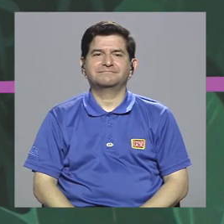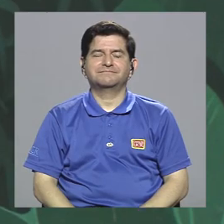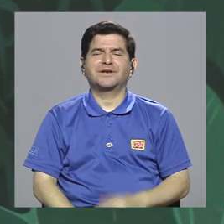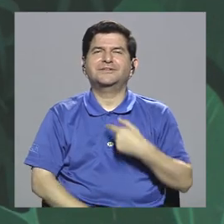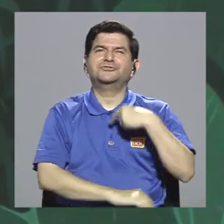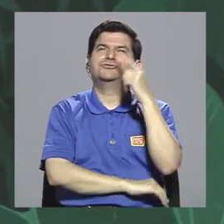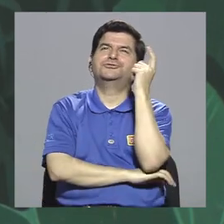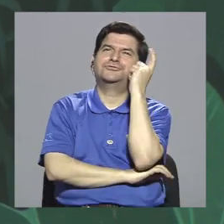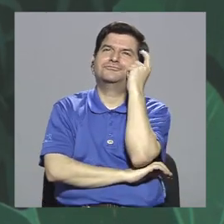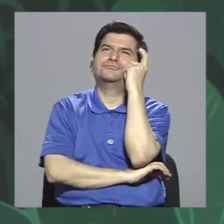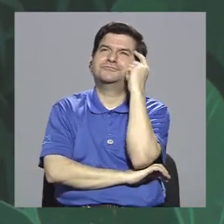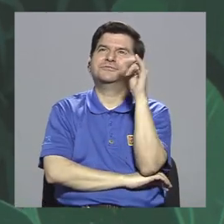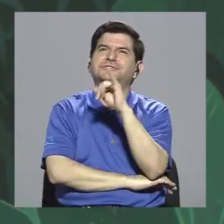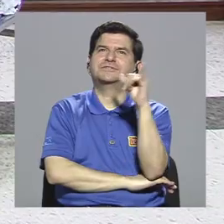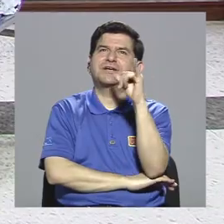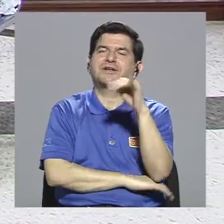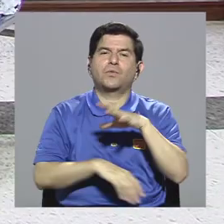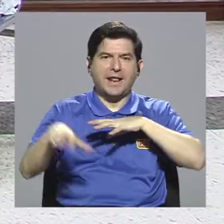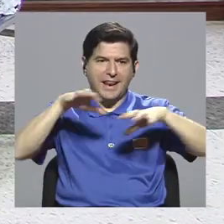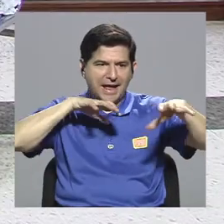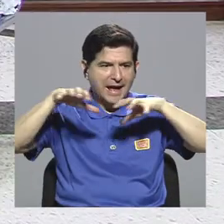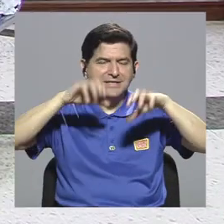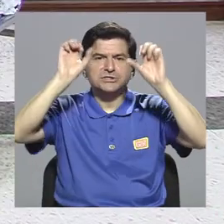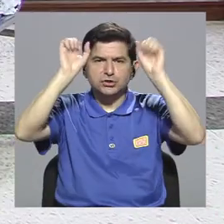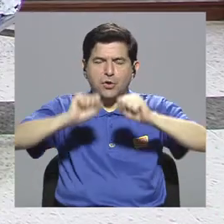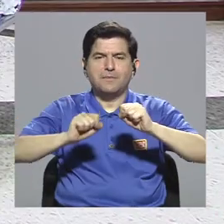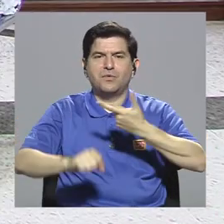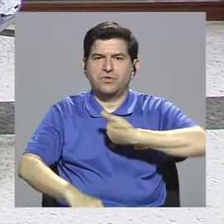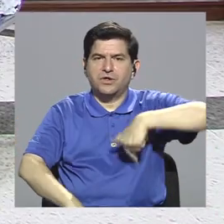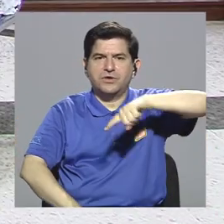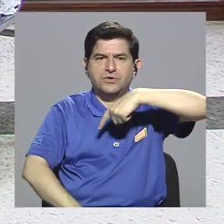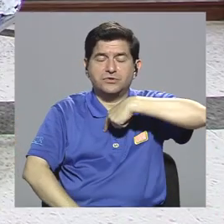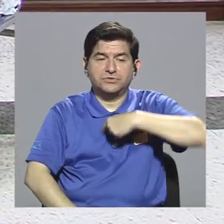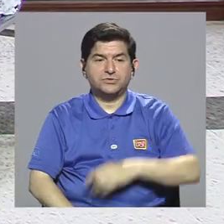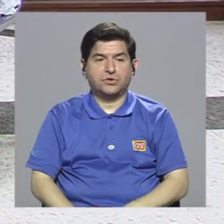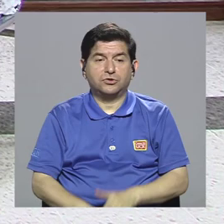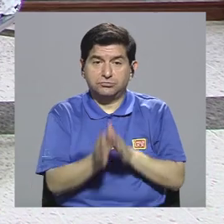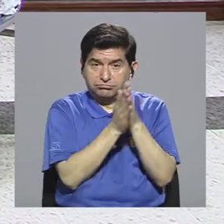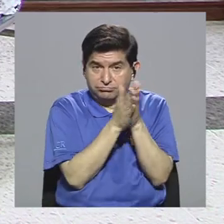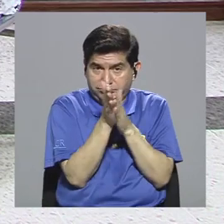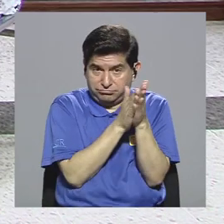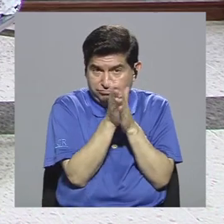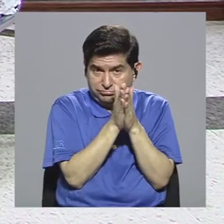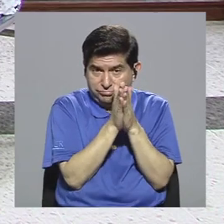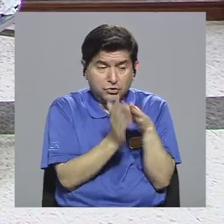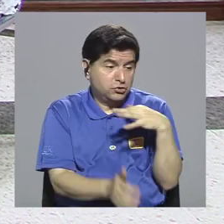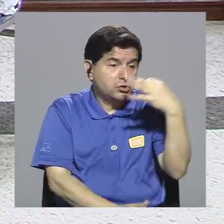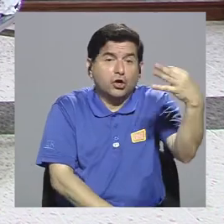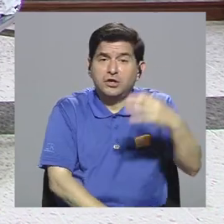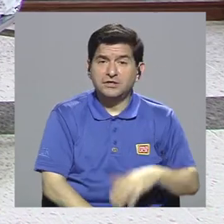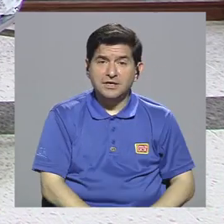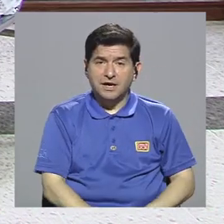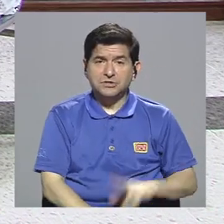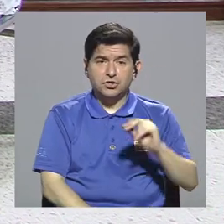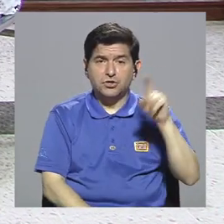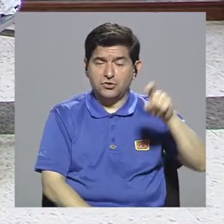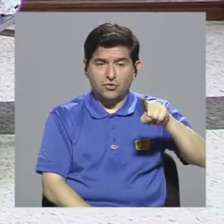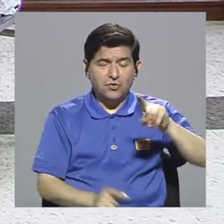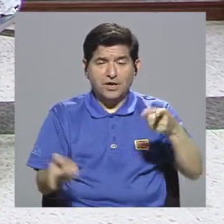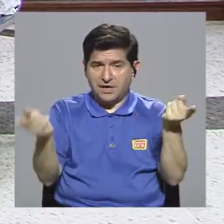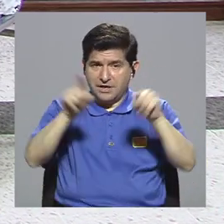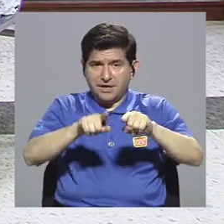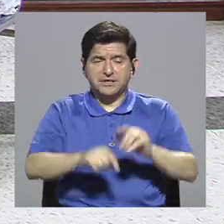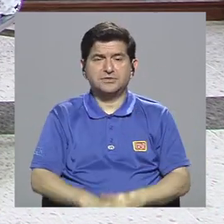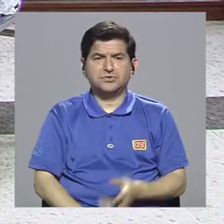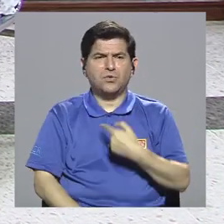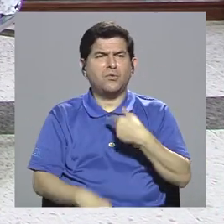que también son acciones que podemos también, pienso, aprovechar todos los días, no necesariamente en este caso, sino ponerlas un